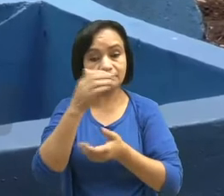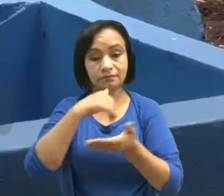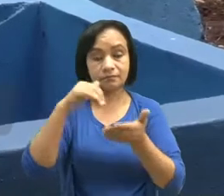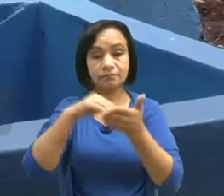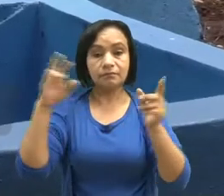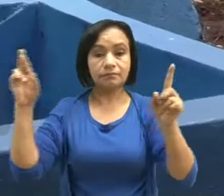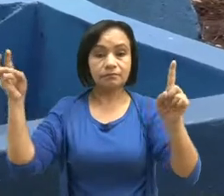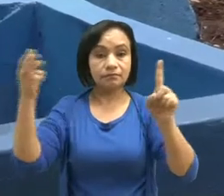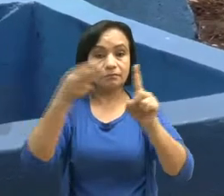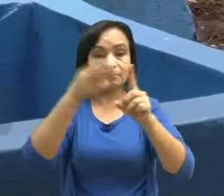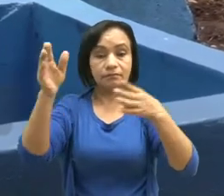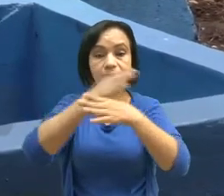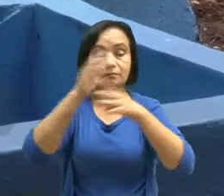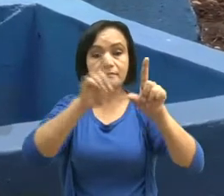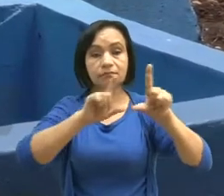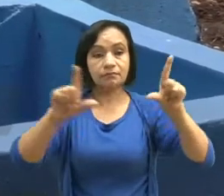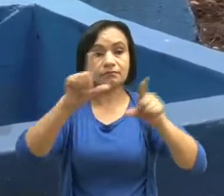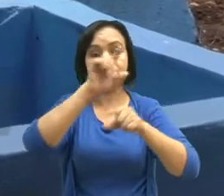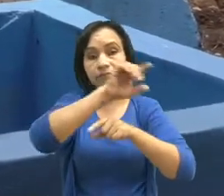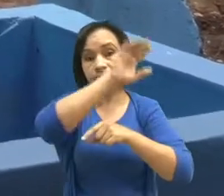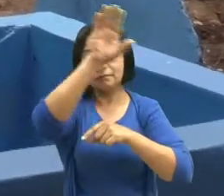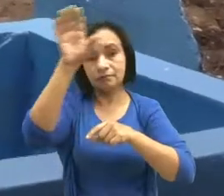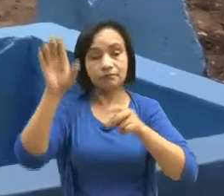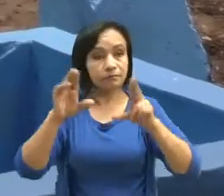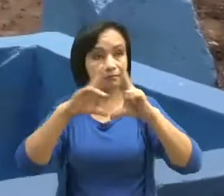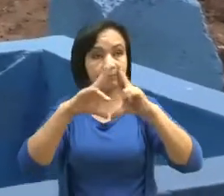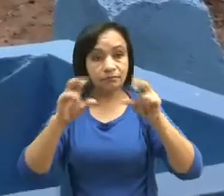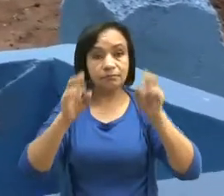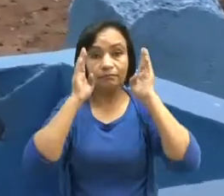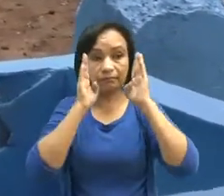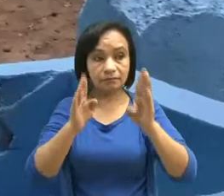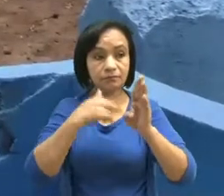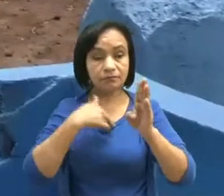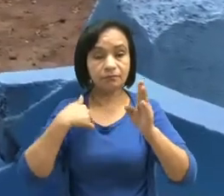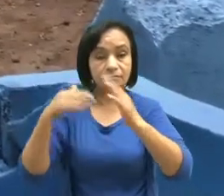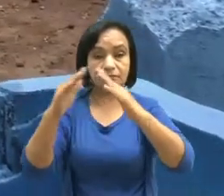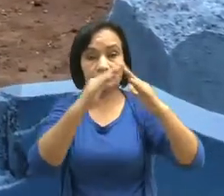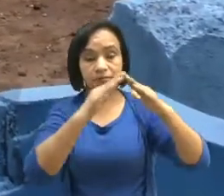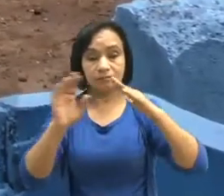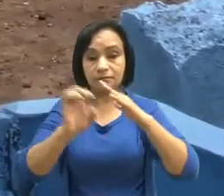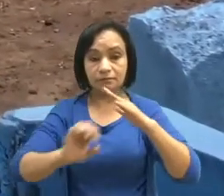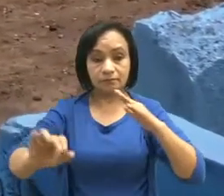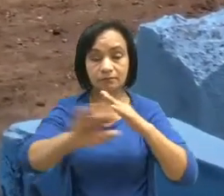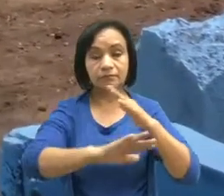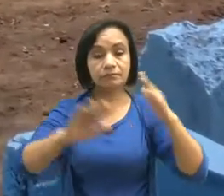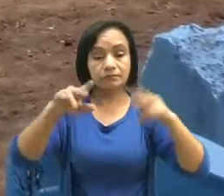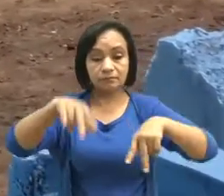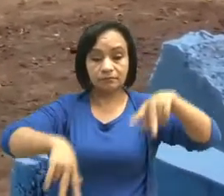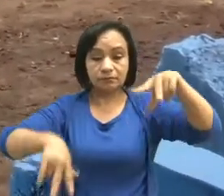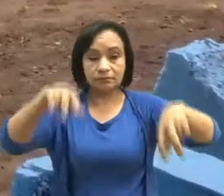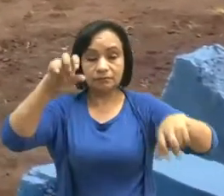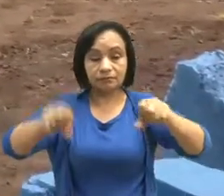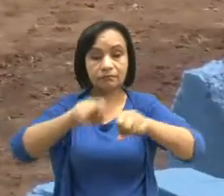regionales en diferentes partes del país que nos permiten atender, por ejemplo, desde la ciudad de Estelí, el departamento de Nueva Segovia y